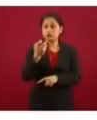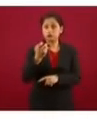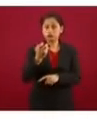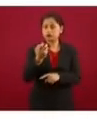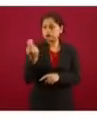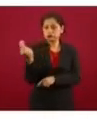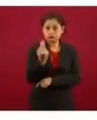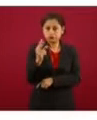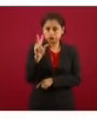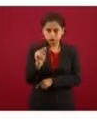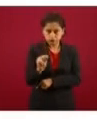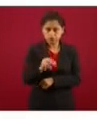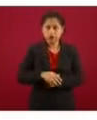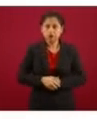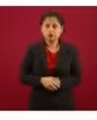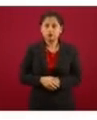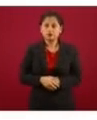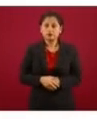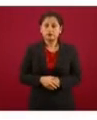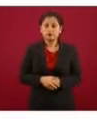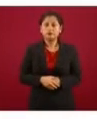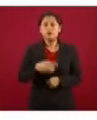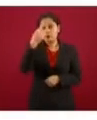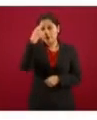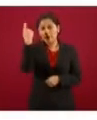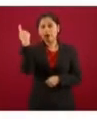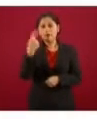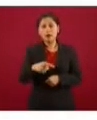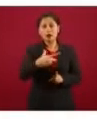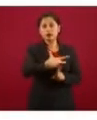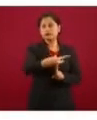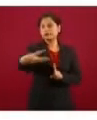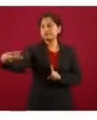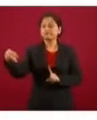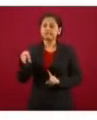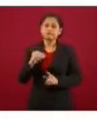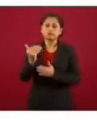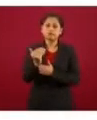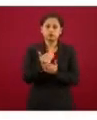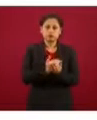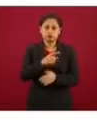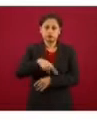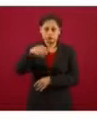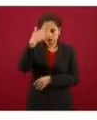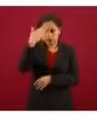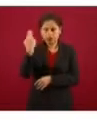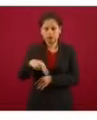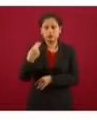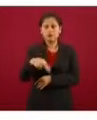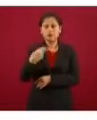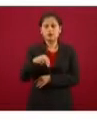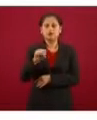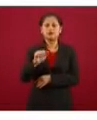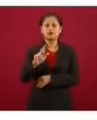Con la finalidad de mitigar la dispersión y transmisión del virus, el virus, como todos sabemos, se llama SARS-CoV-2,